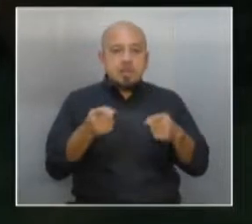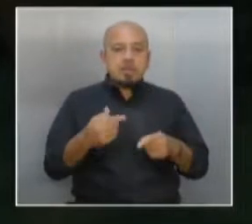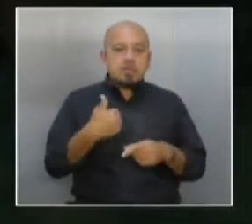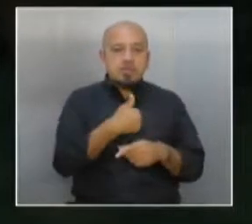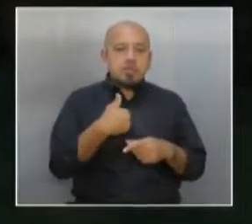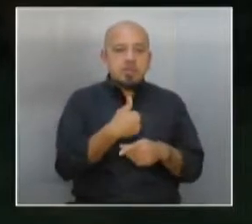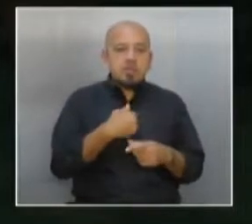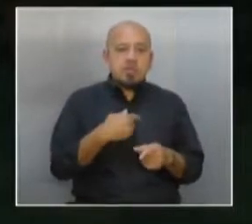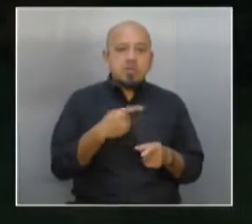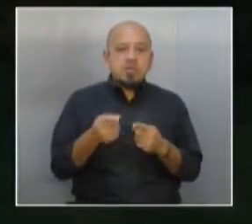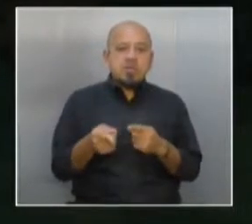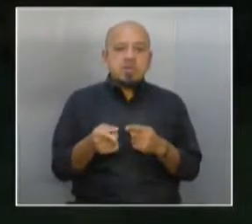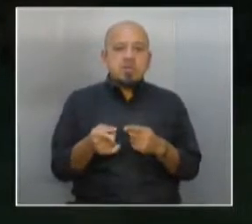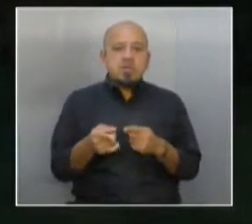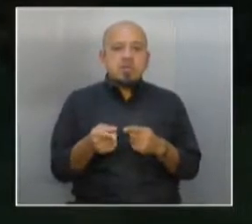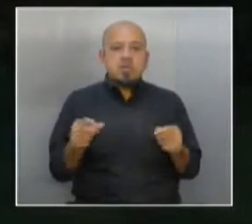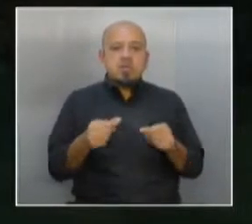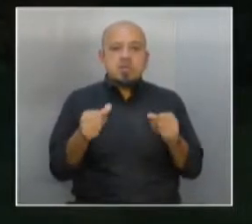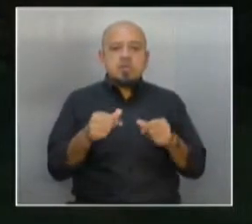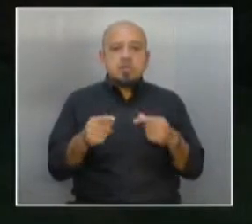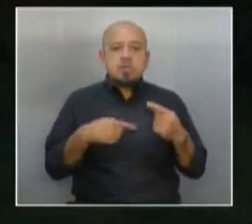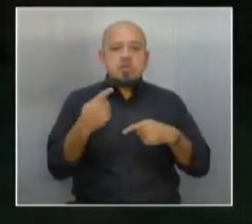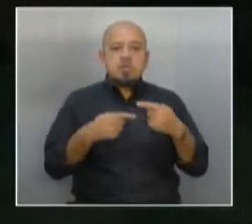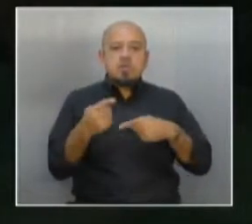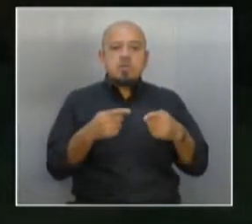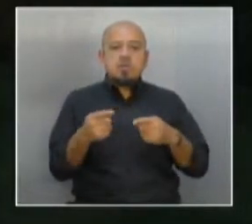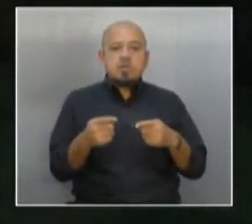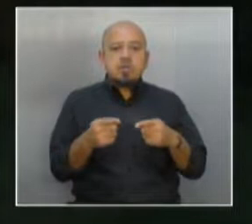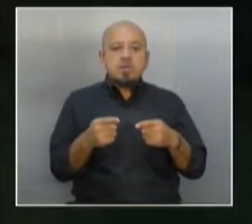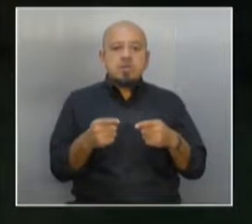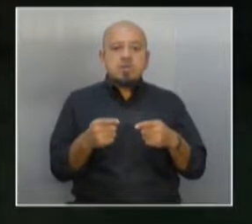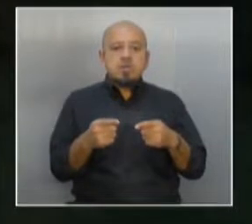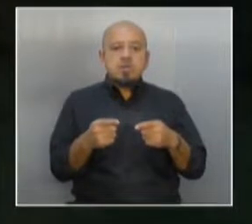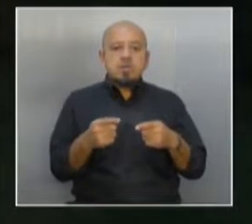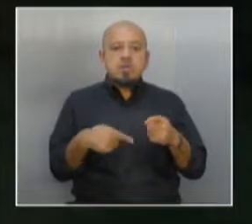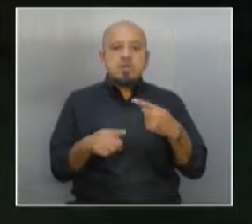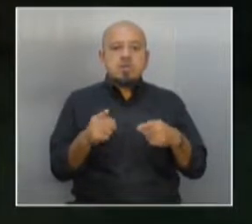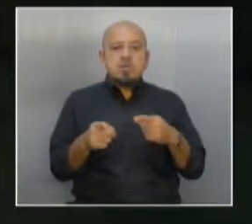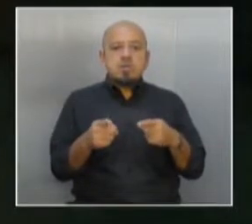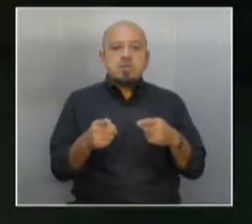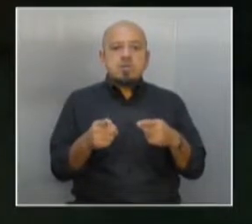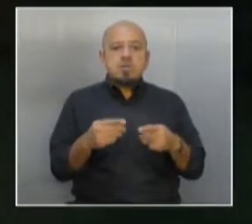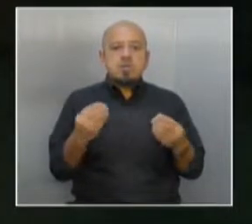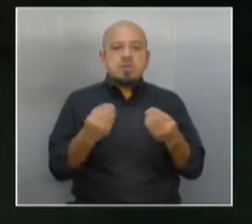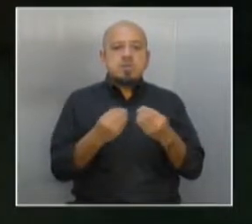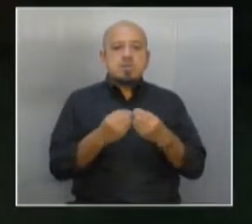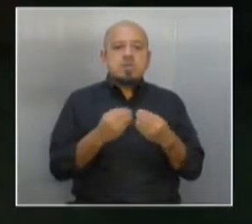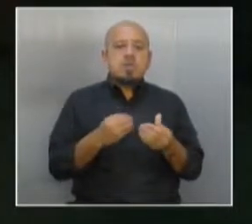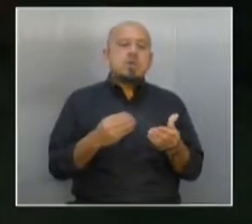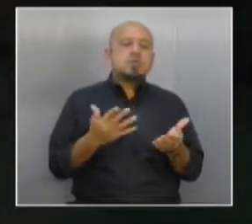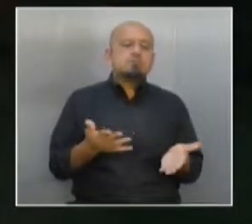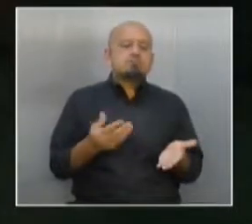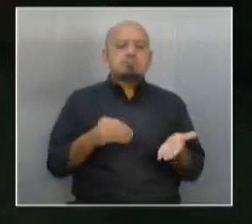es, de alguna manera, continuar e ir descubriendo que muchas veces